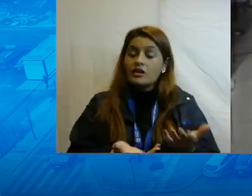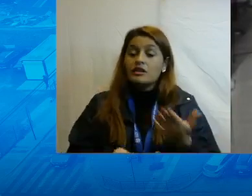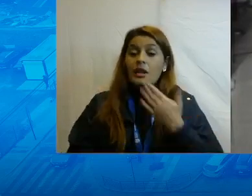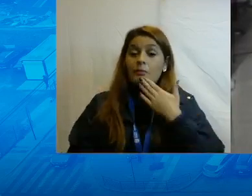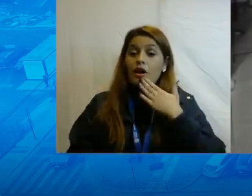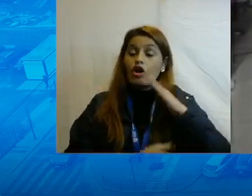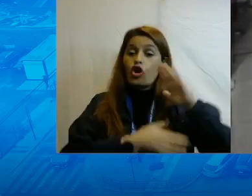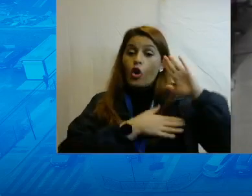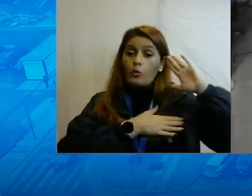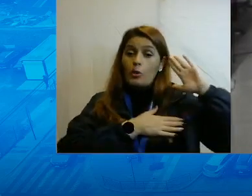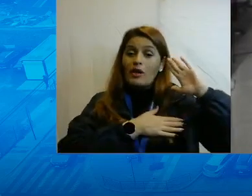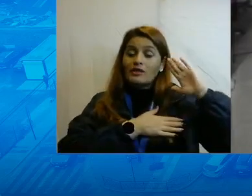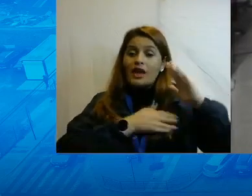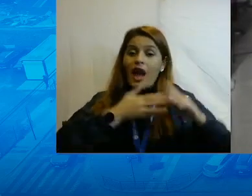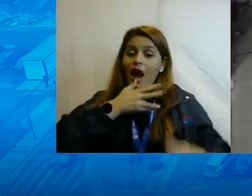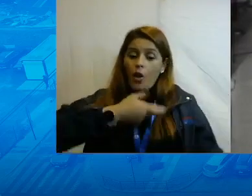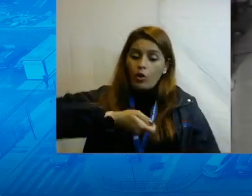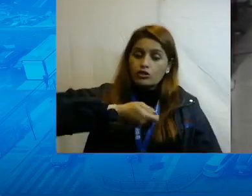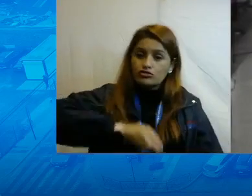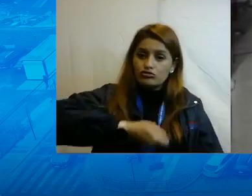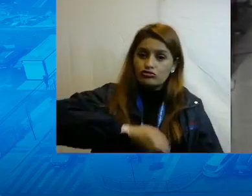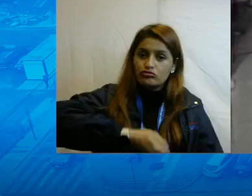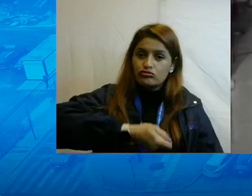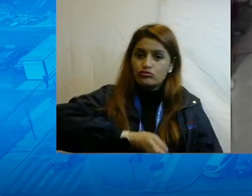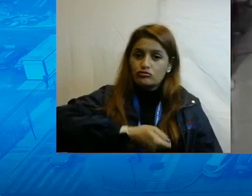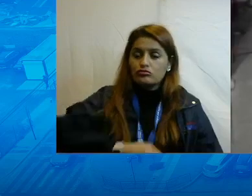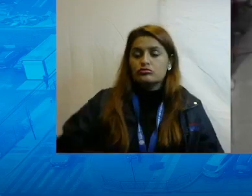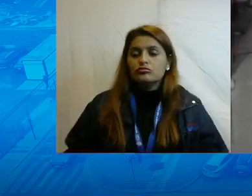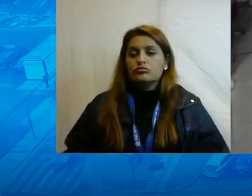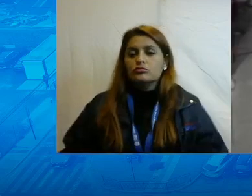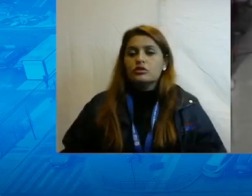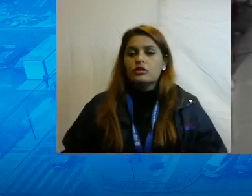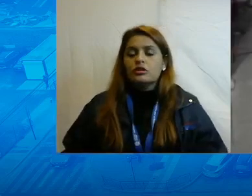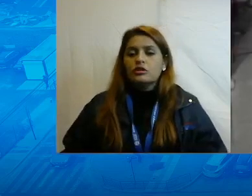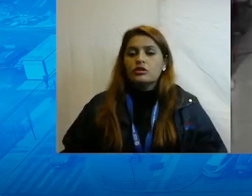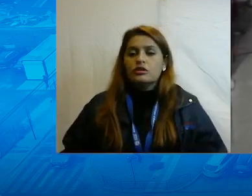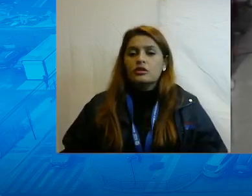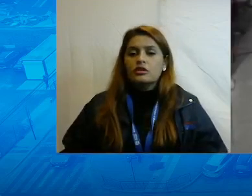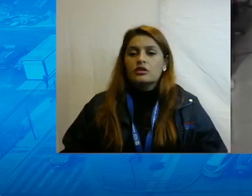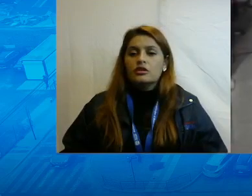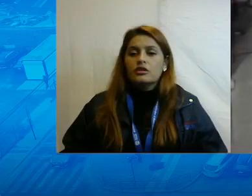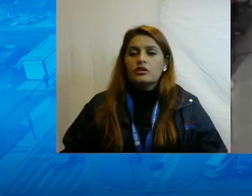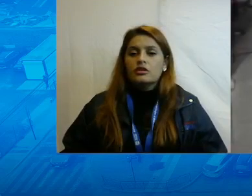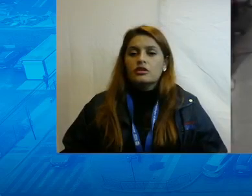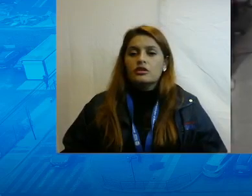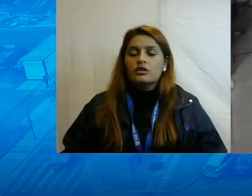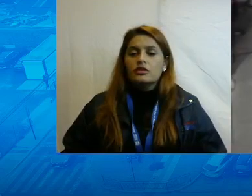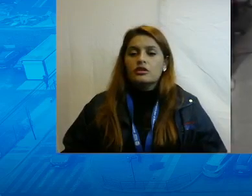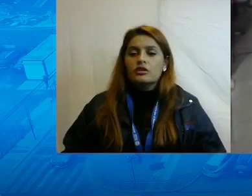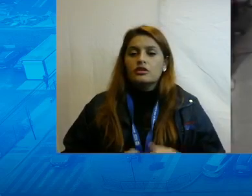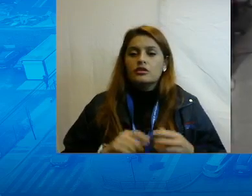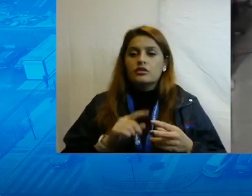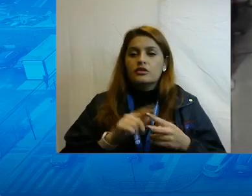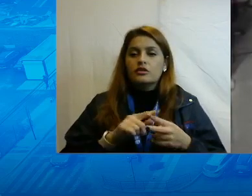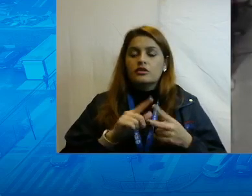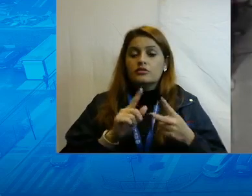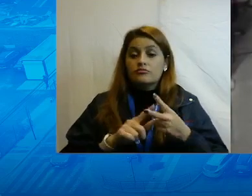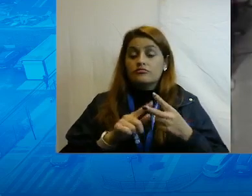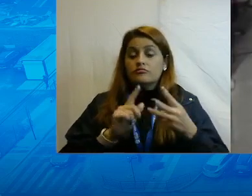riego. Son los vecinos Soraya Samur del edificio de Agua Andina, Claudio Suárez del Sencillito, Don